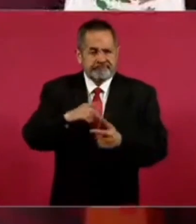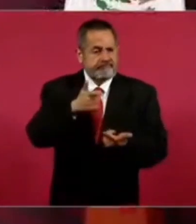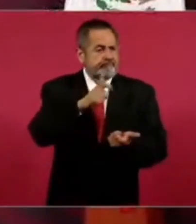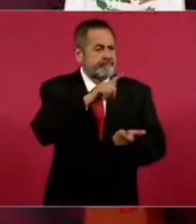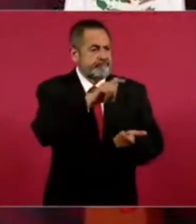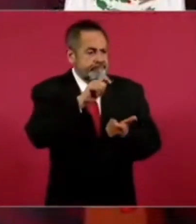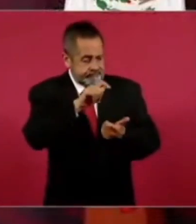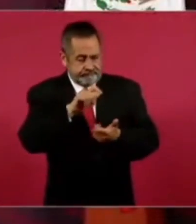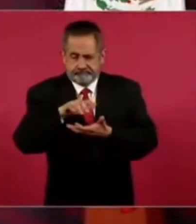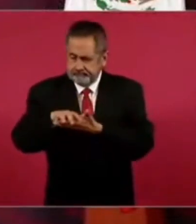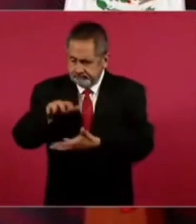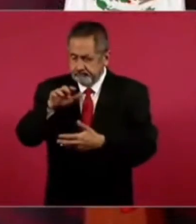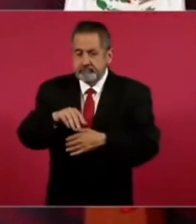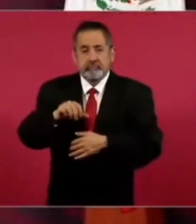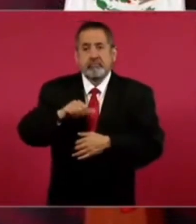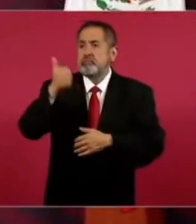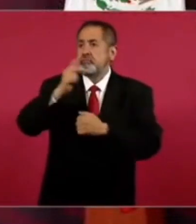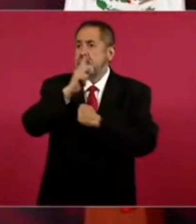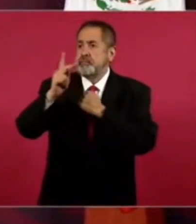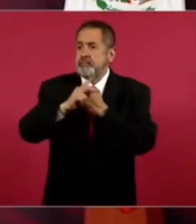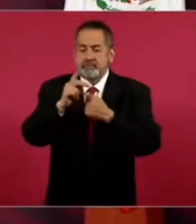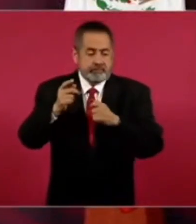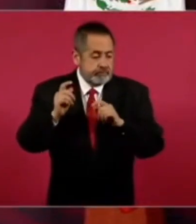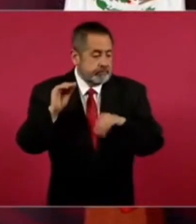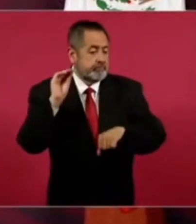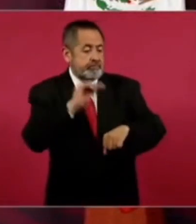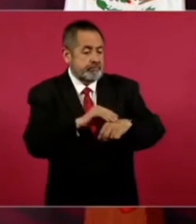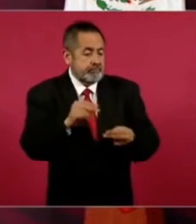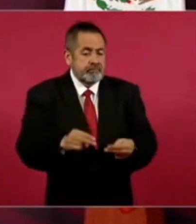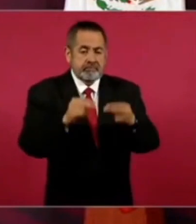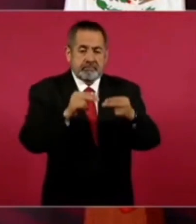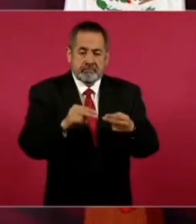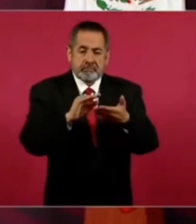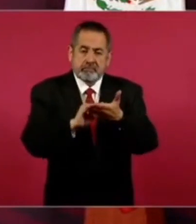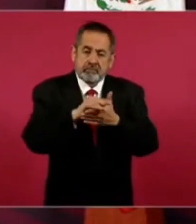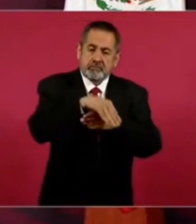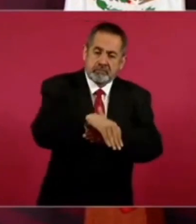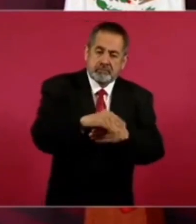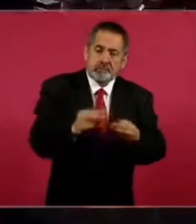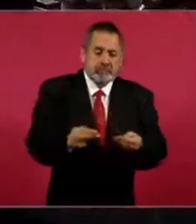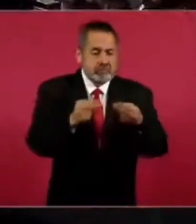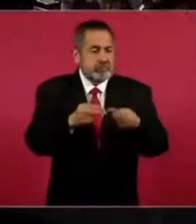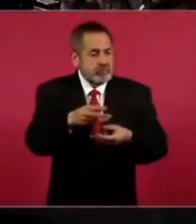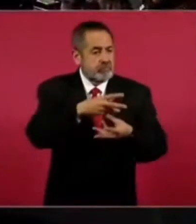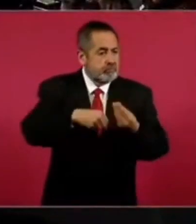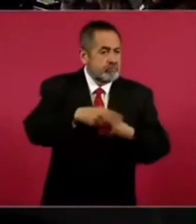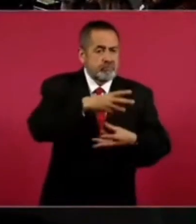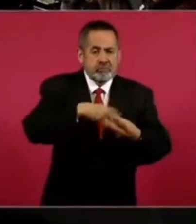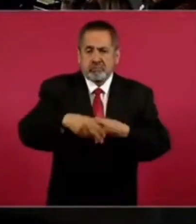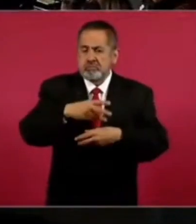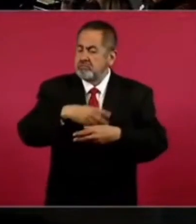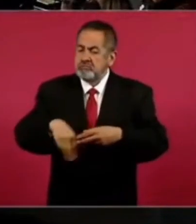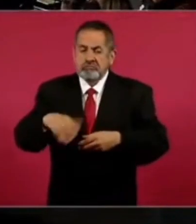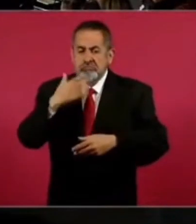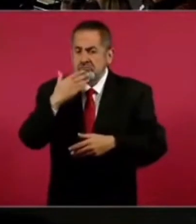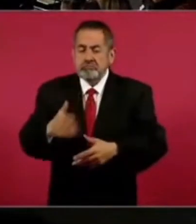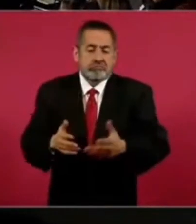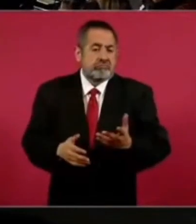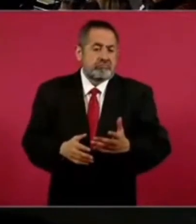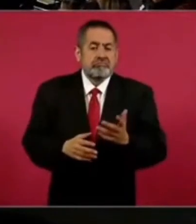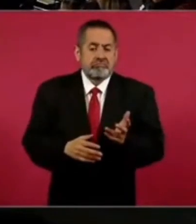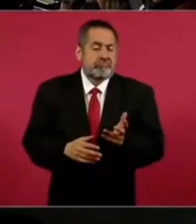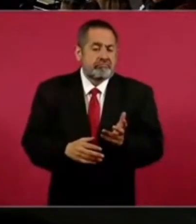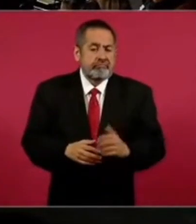al país, y no